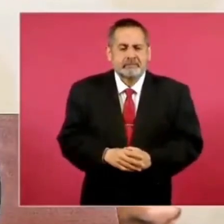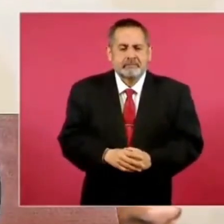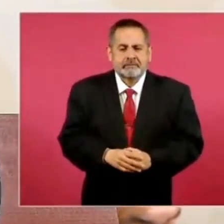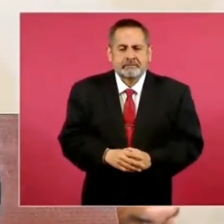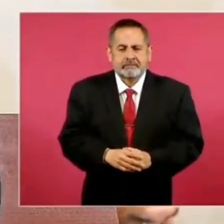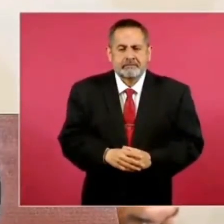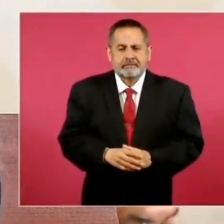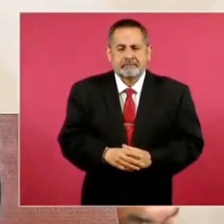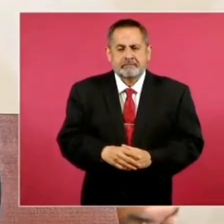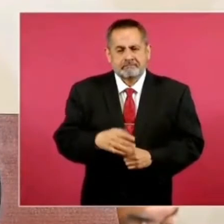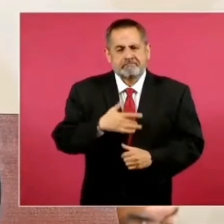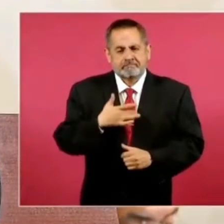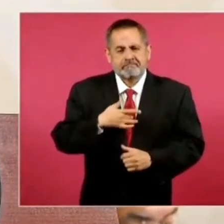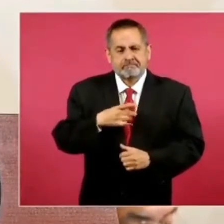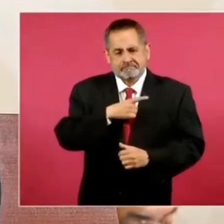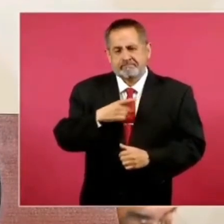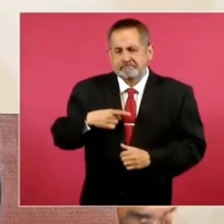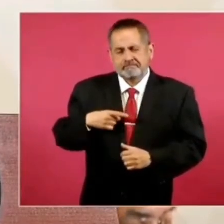y sí tiene que haber